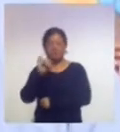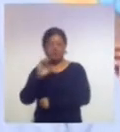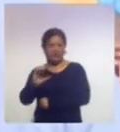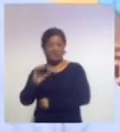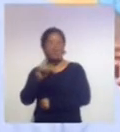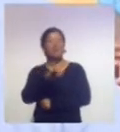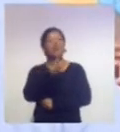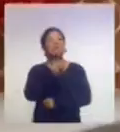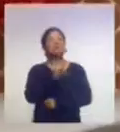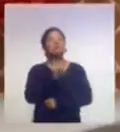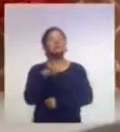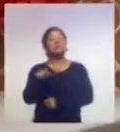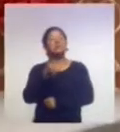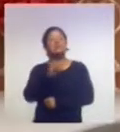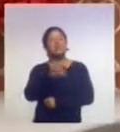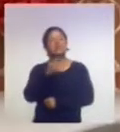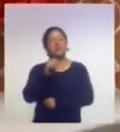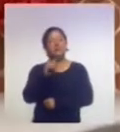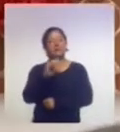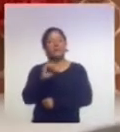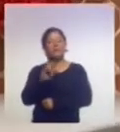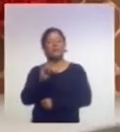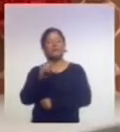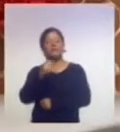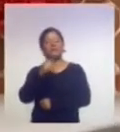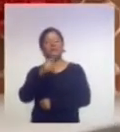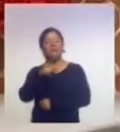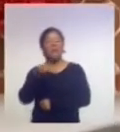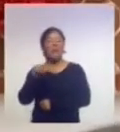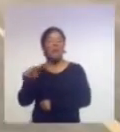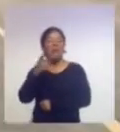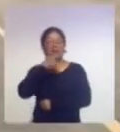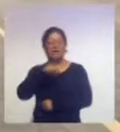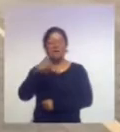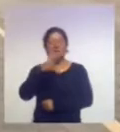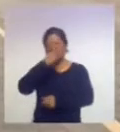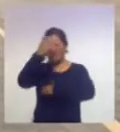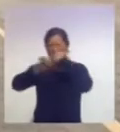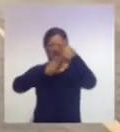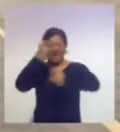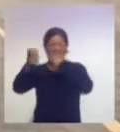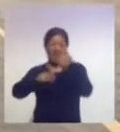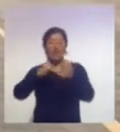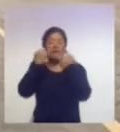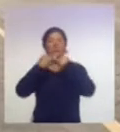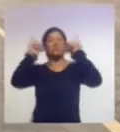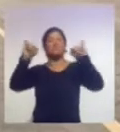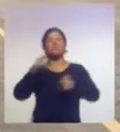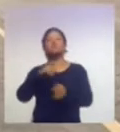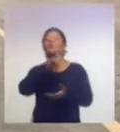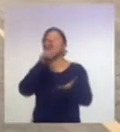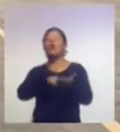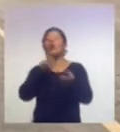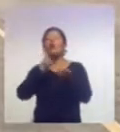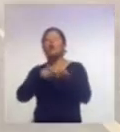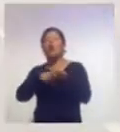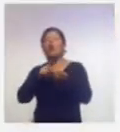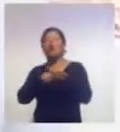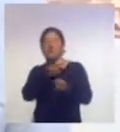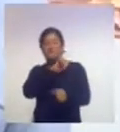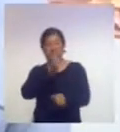Ixtacuistla, Ignacio Saavedra, informó que para el grito de independencia en la comuna se delimitarán las áreas donde se lleve a cabo la quema de